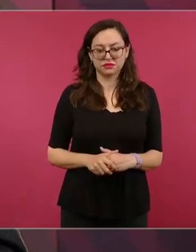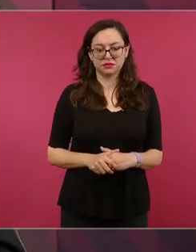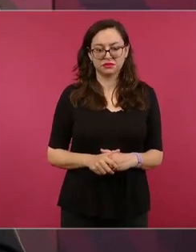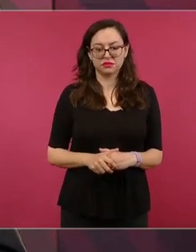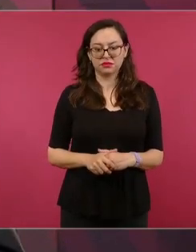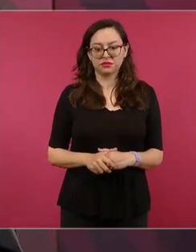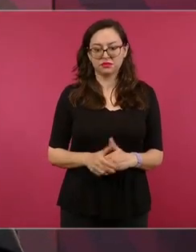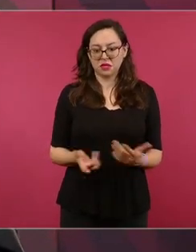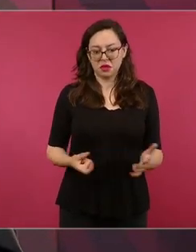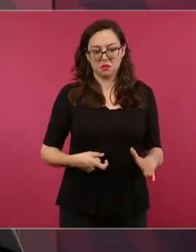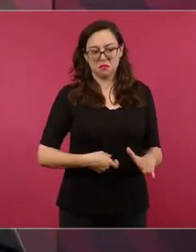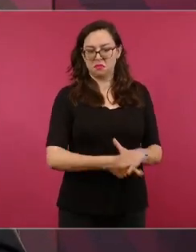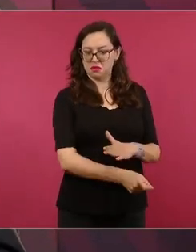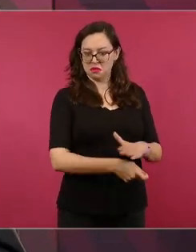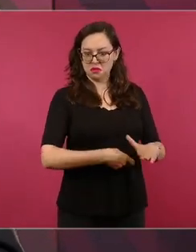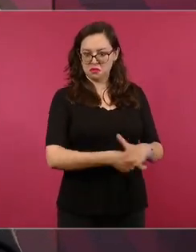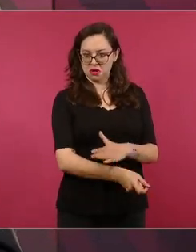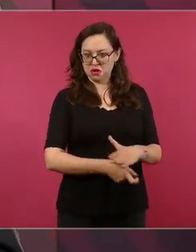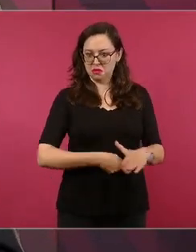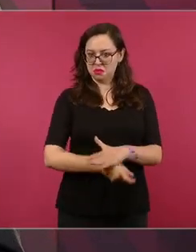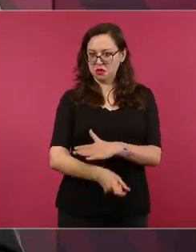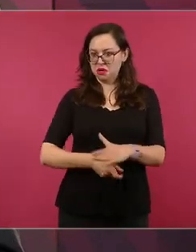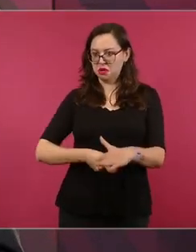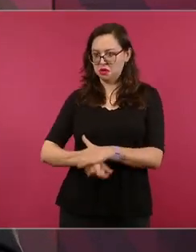el maiceo,